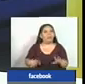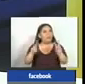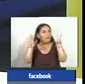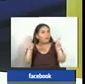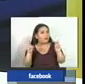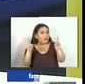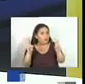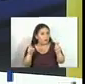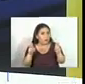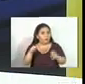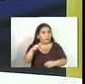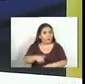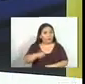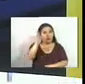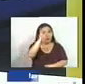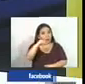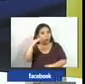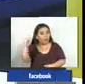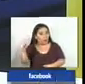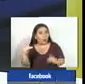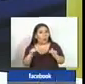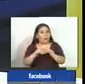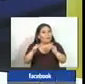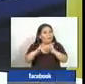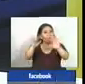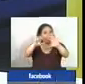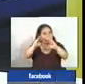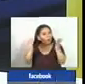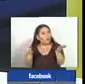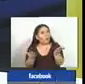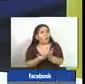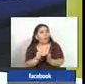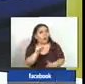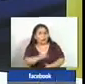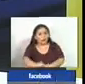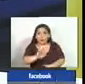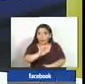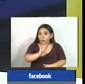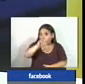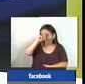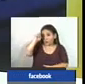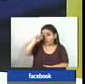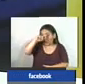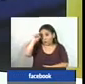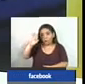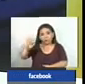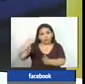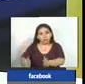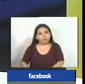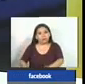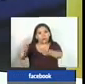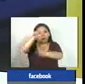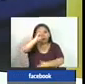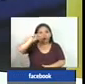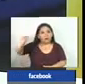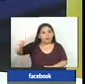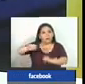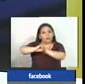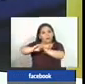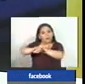reconocimientos nacionales y también internacionales por su destacado trabajo la agencia Publicidad Comercial